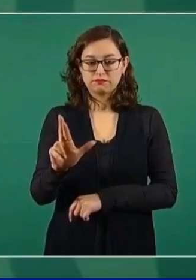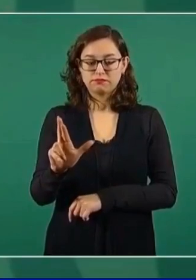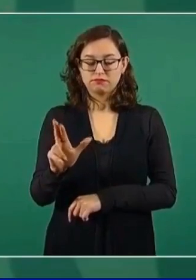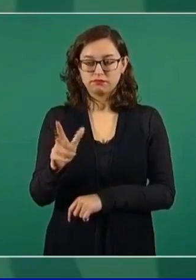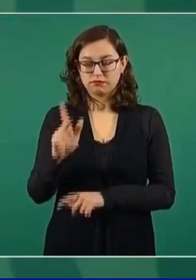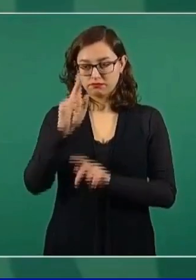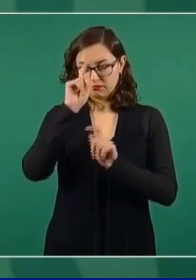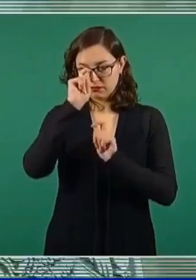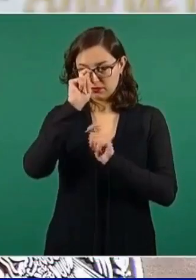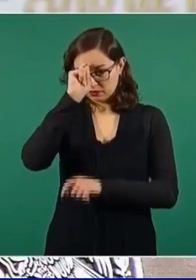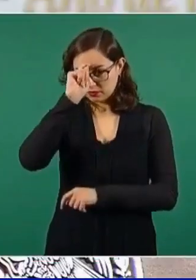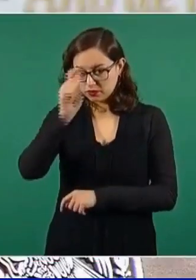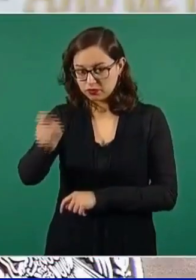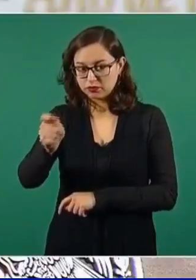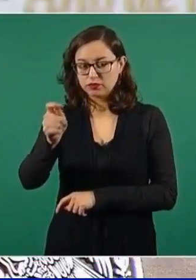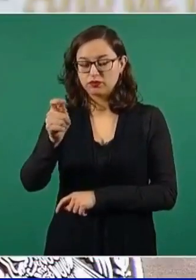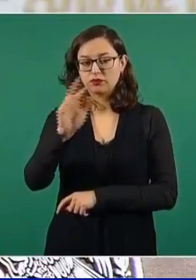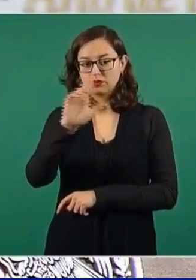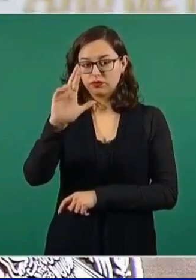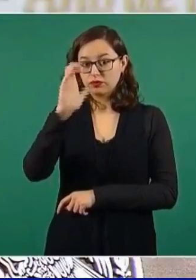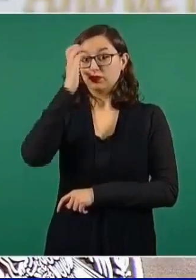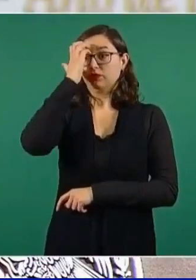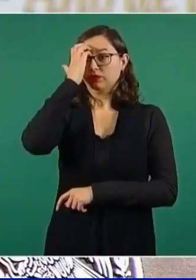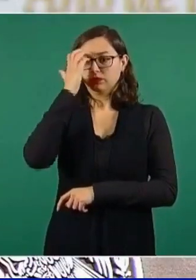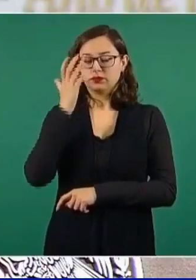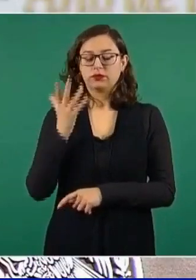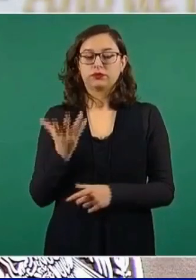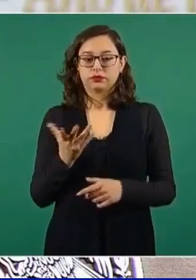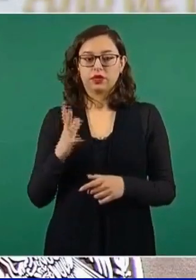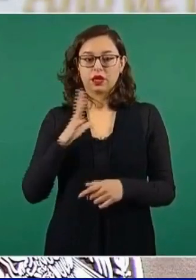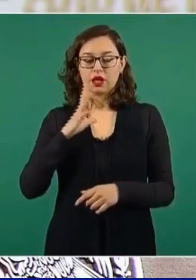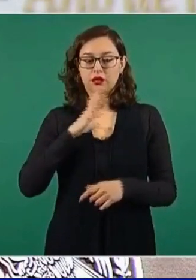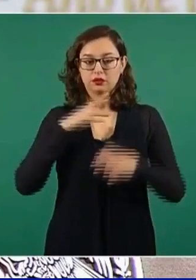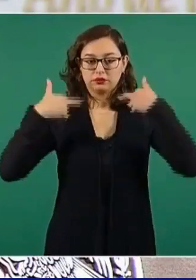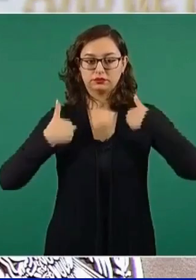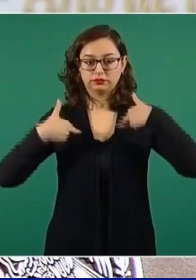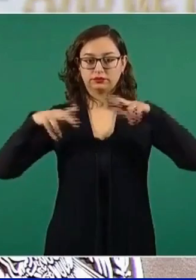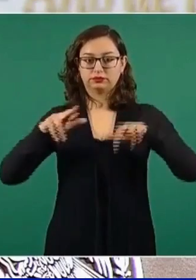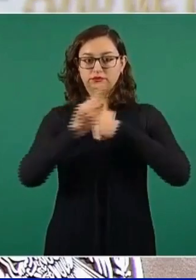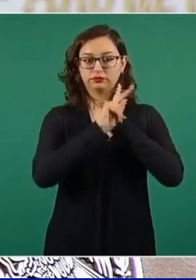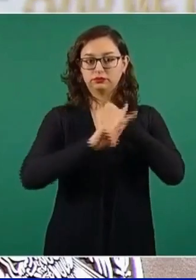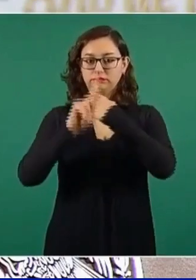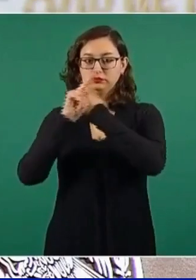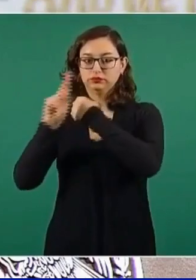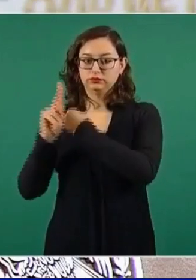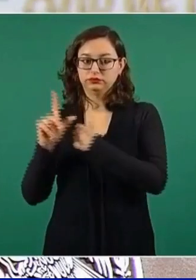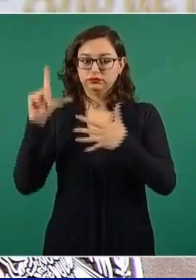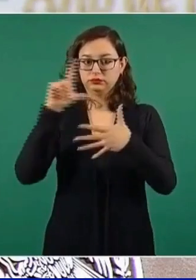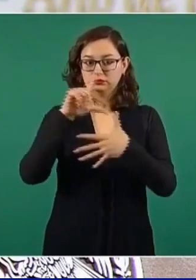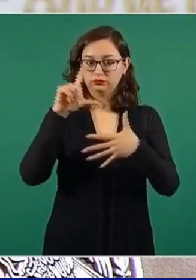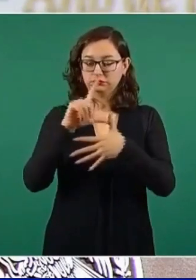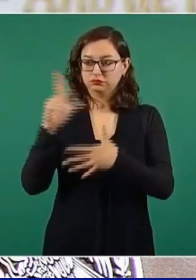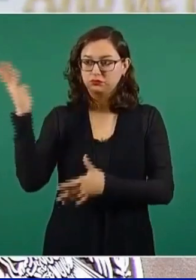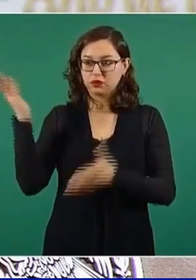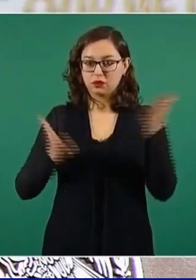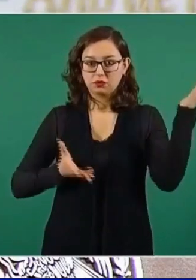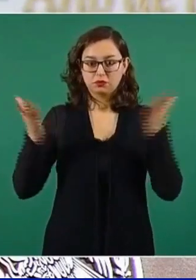países de América Latina. Es un acto que se va a llevar a cabo en el Castillo